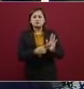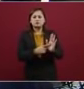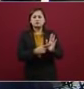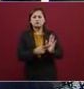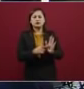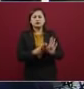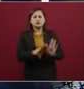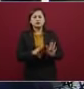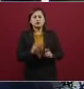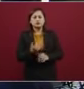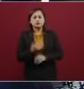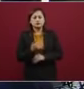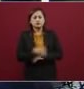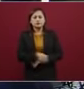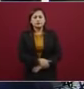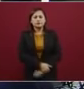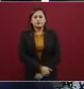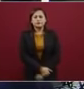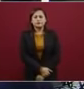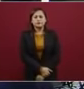A ver,